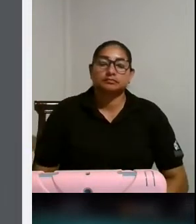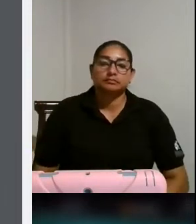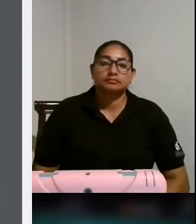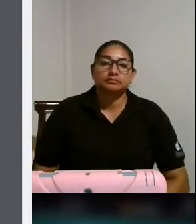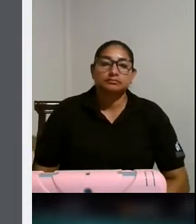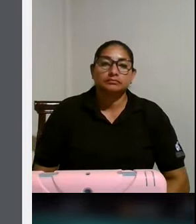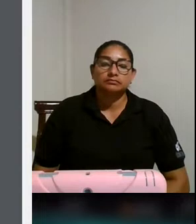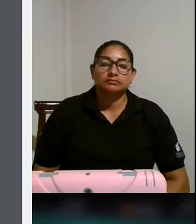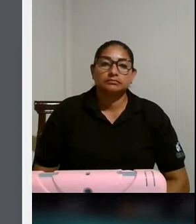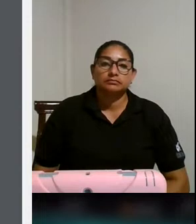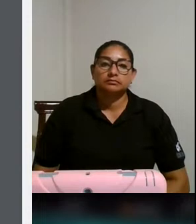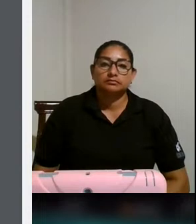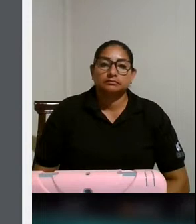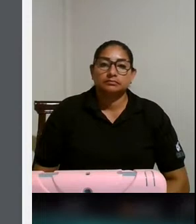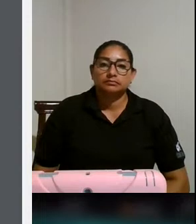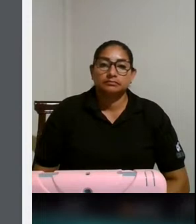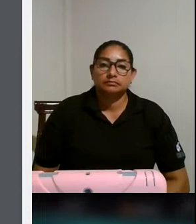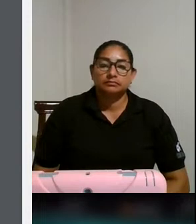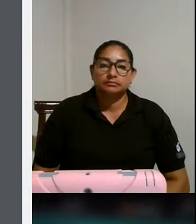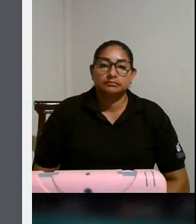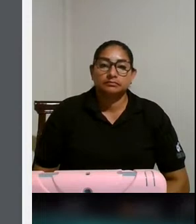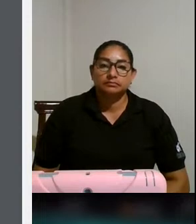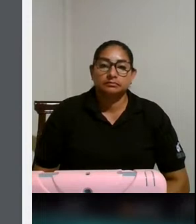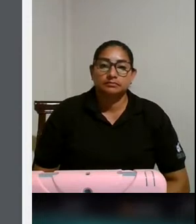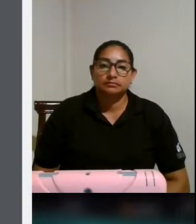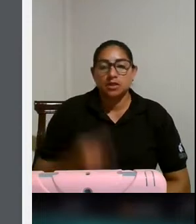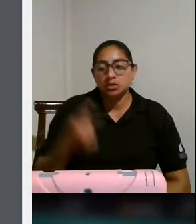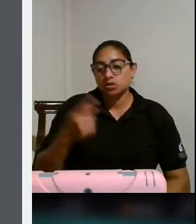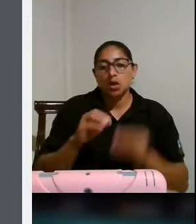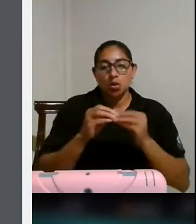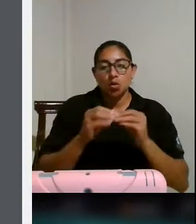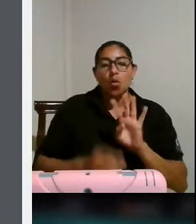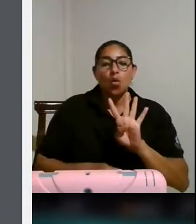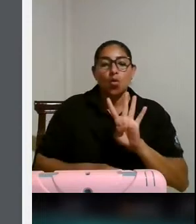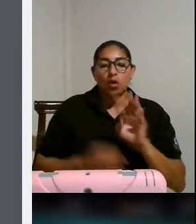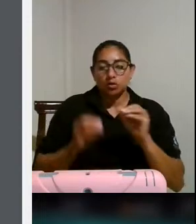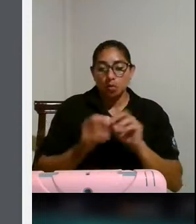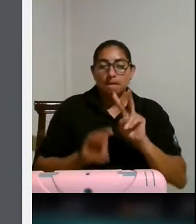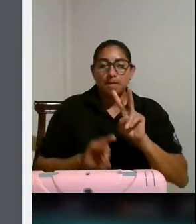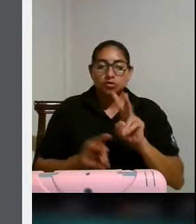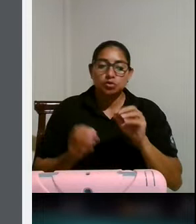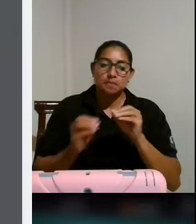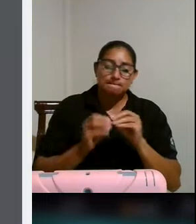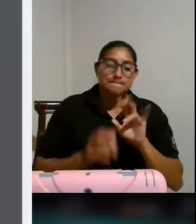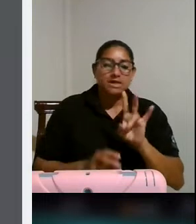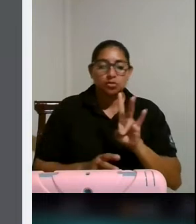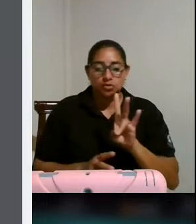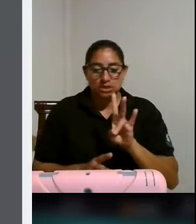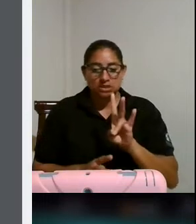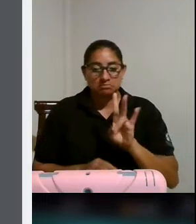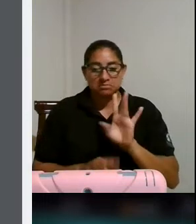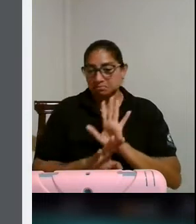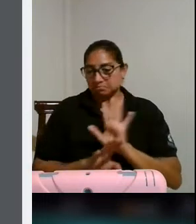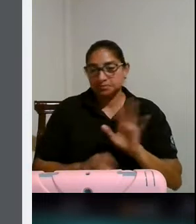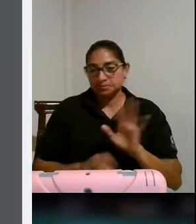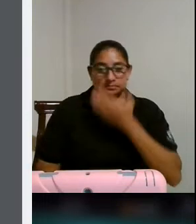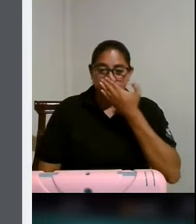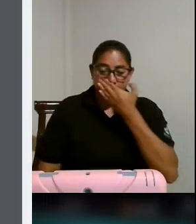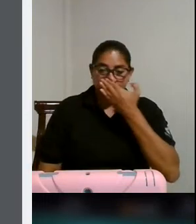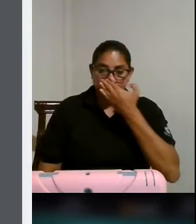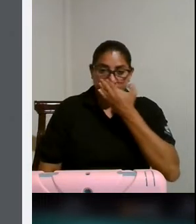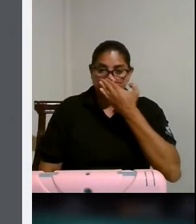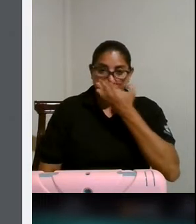Y nos queda solamente el numerador 4x más 2 delta x menos 7. ¿Cómo hacemos